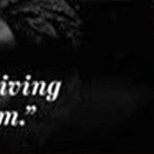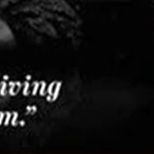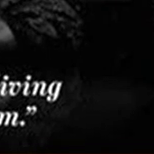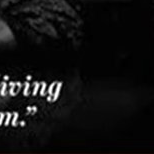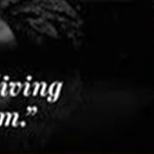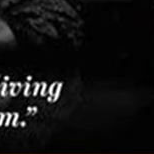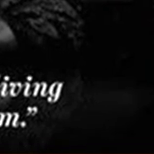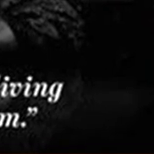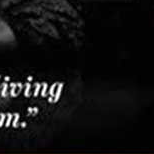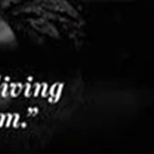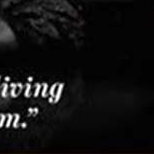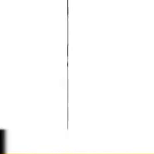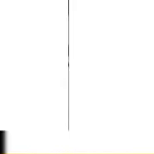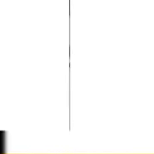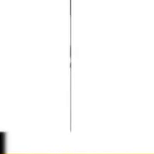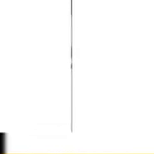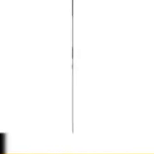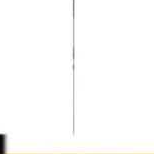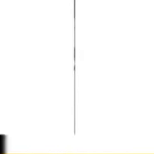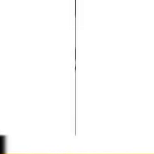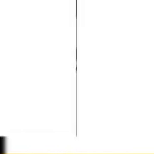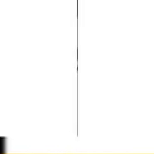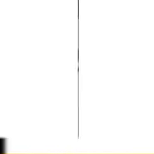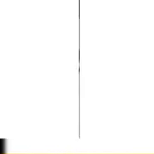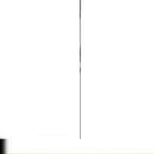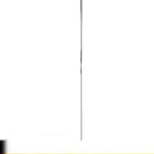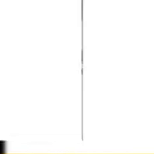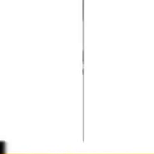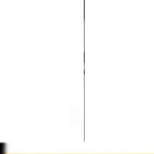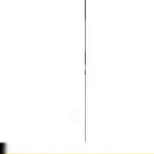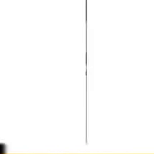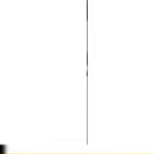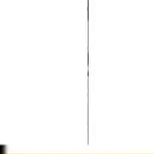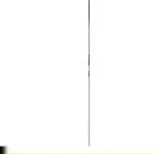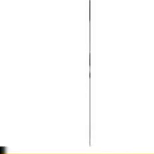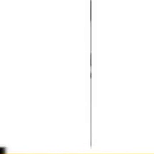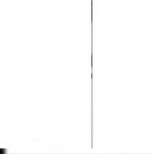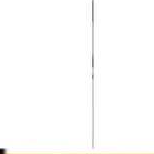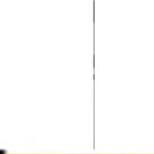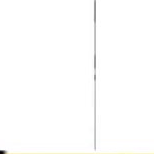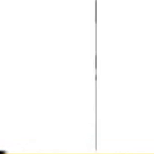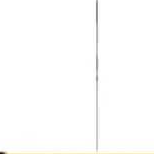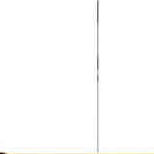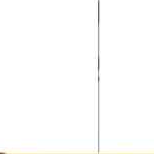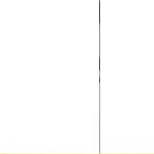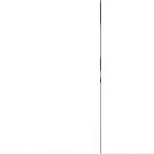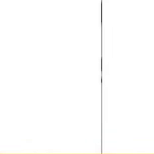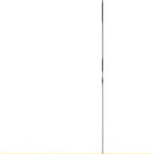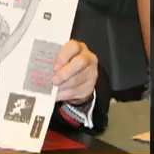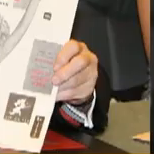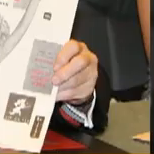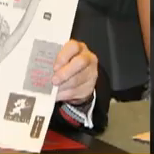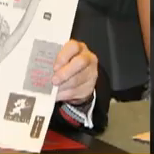todo lo que vivió, cómo se desarrolló, cómo se convirtió en ese ícono americano. Ahora sí, quién sabe si está en un mejor lugar, ¿no?